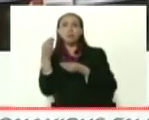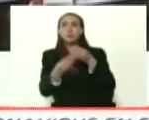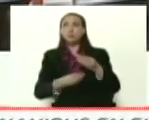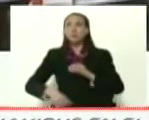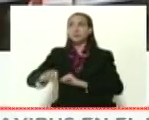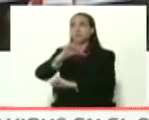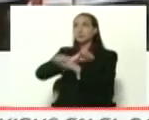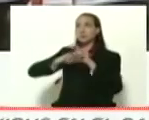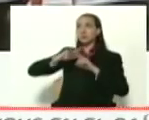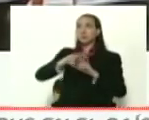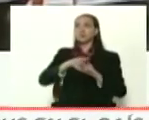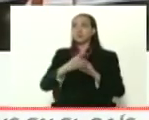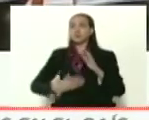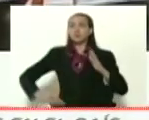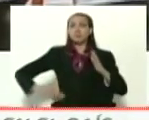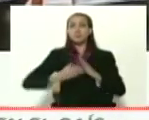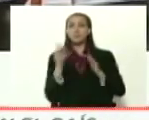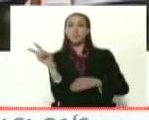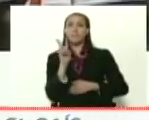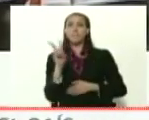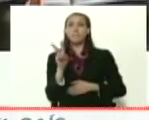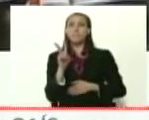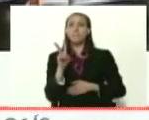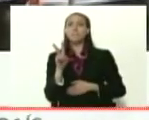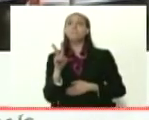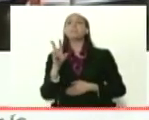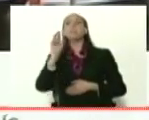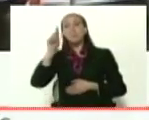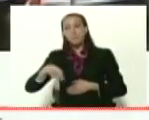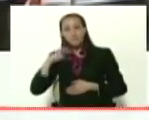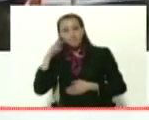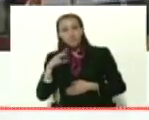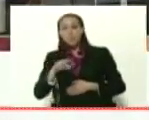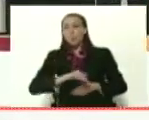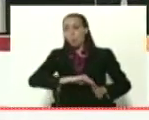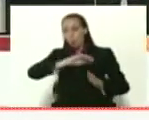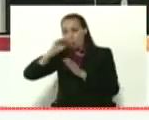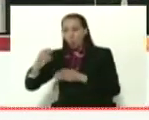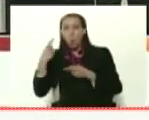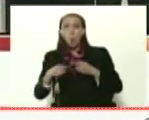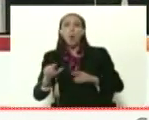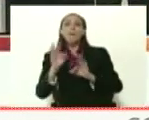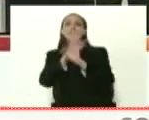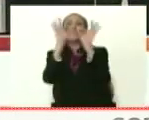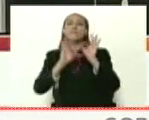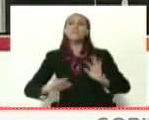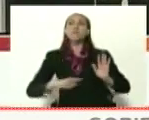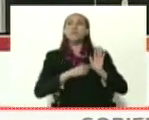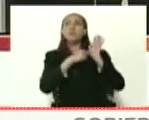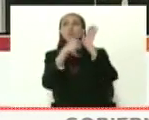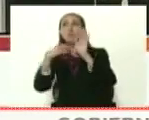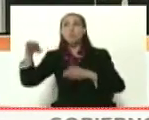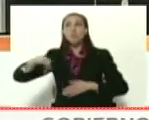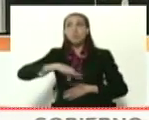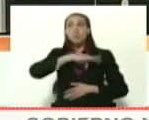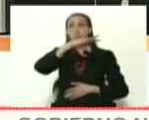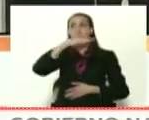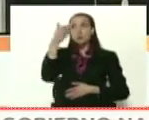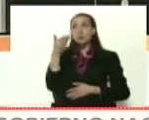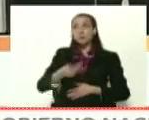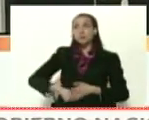criminal contra el pueblo venezolano, vemos también estas muestras que representan el espíritu que